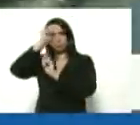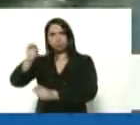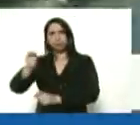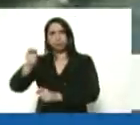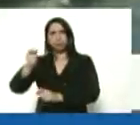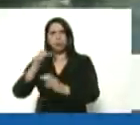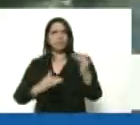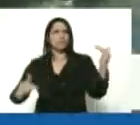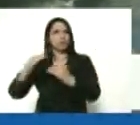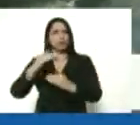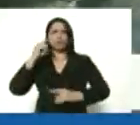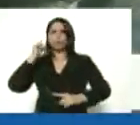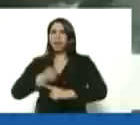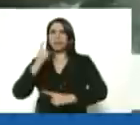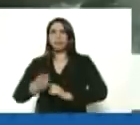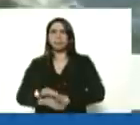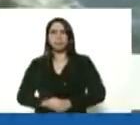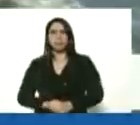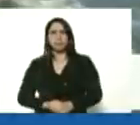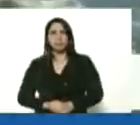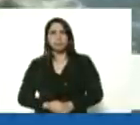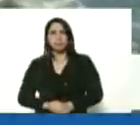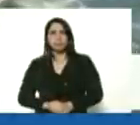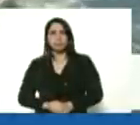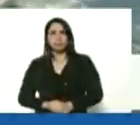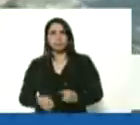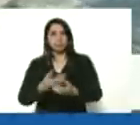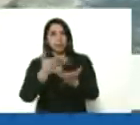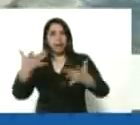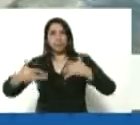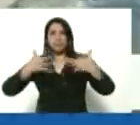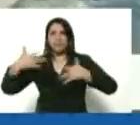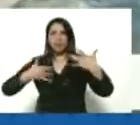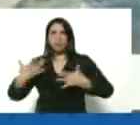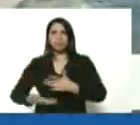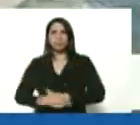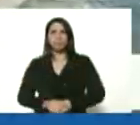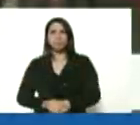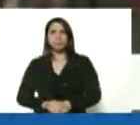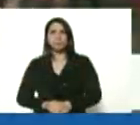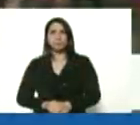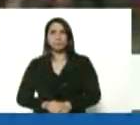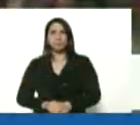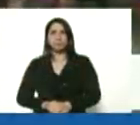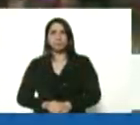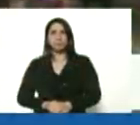le ascienda debidamente por estos eventos.